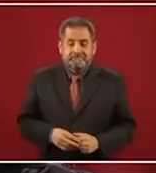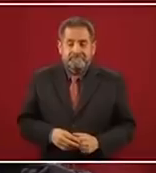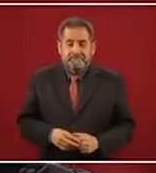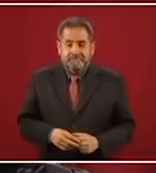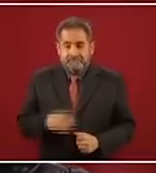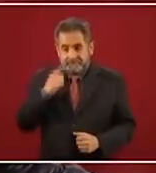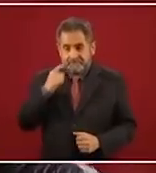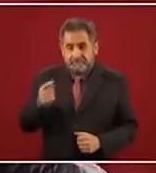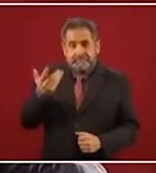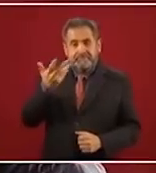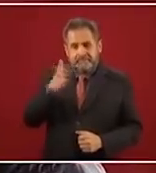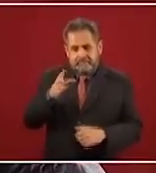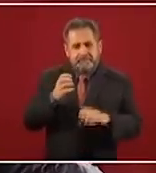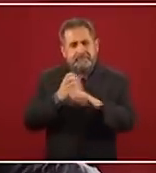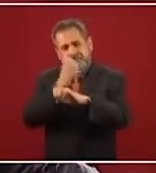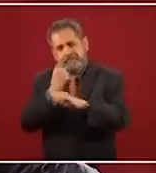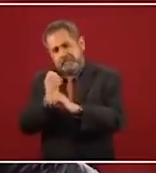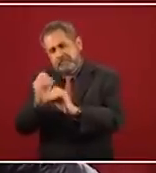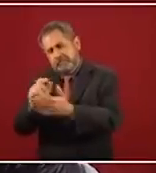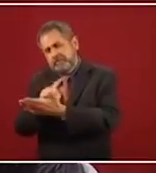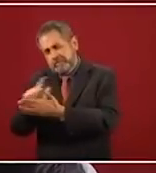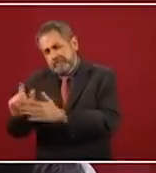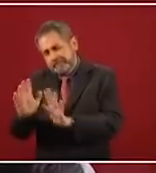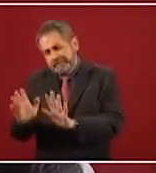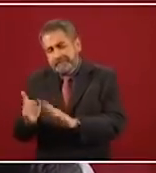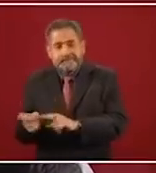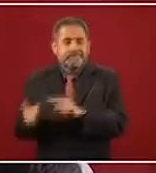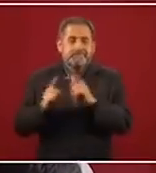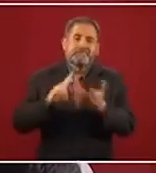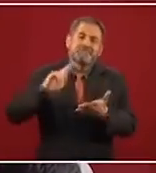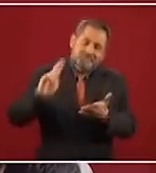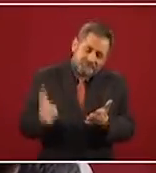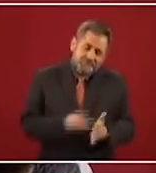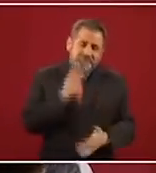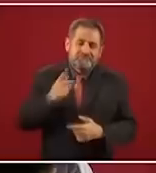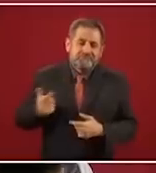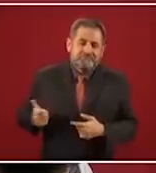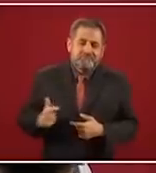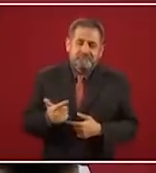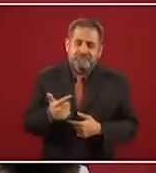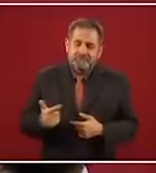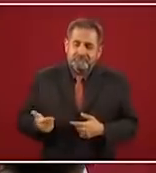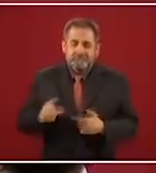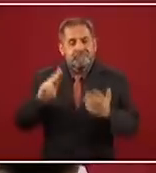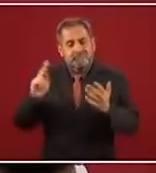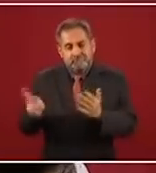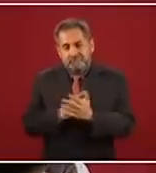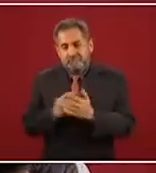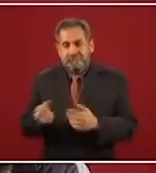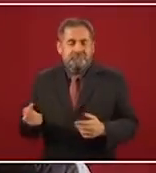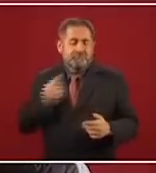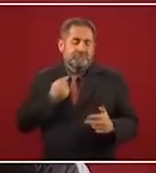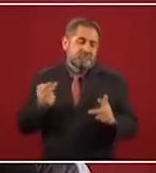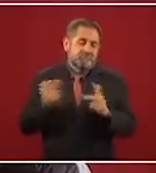Desde luego, 10 estados sin homicidios, pero ya volvió Guanajuato.